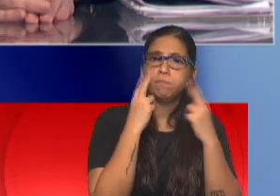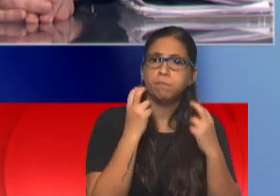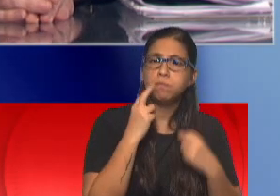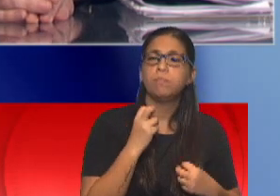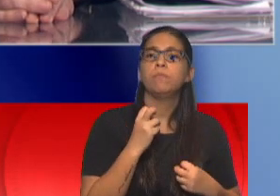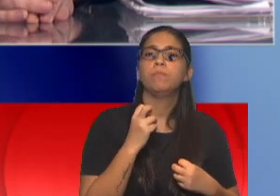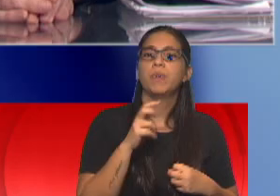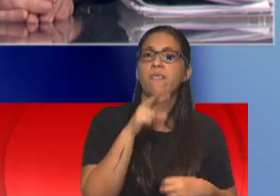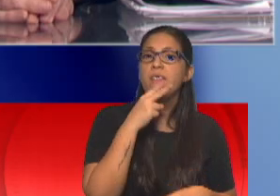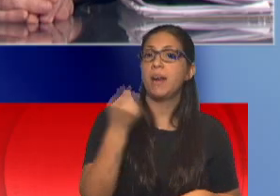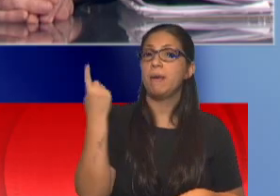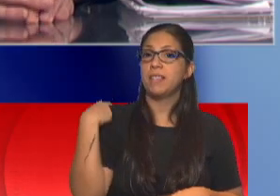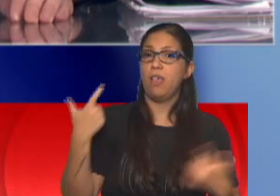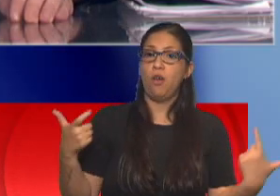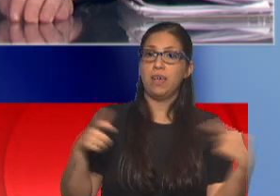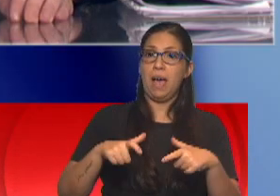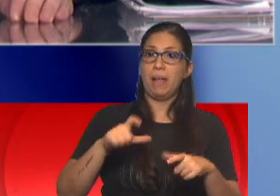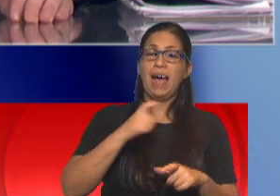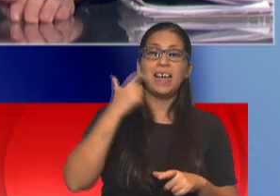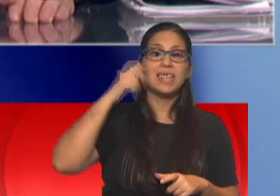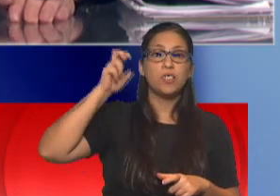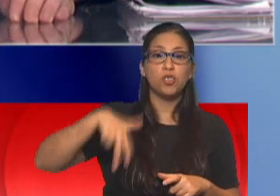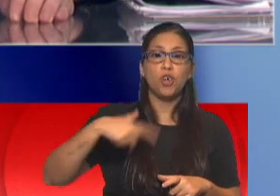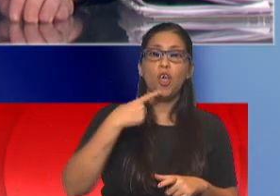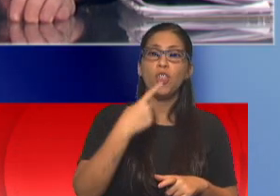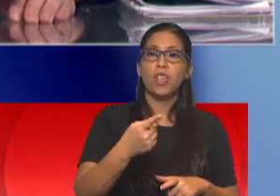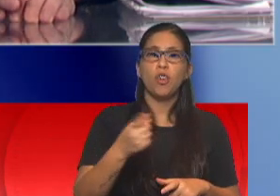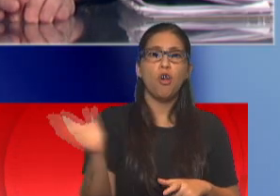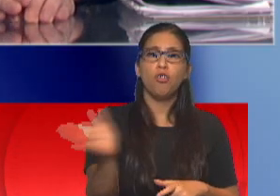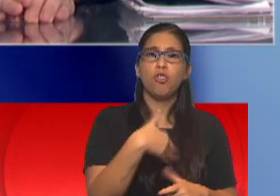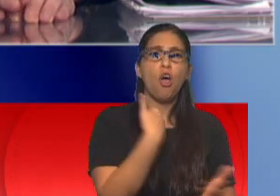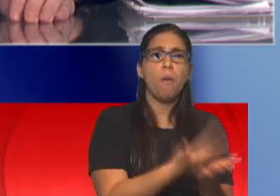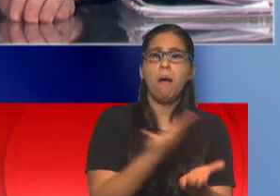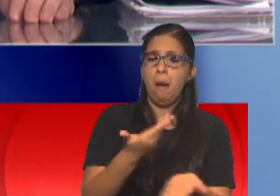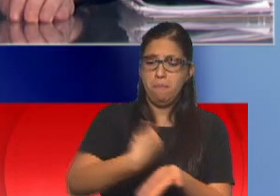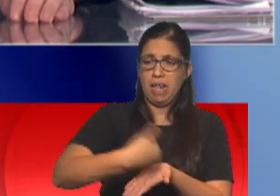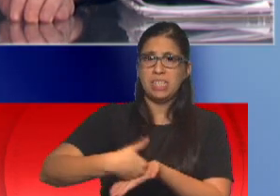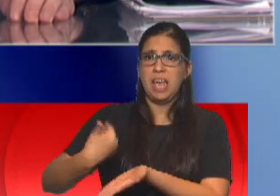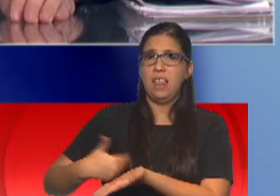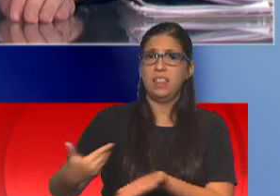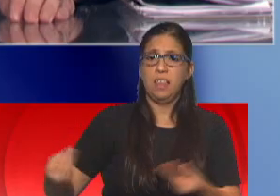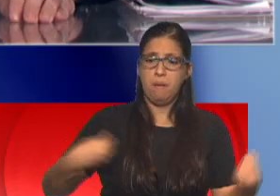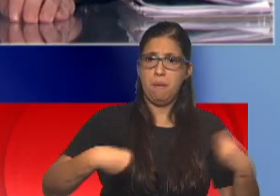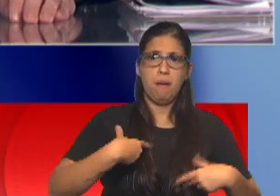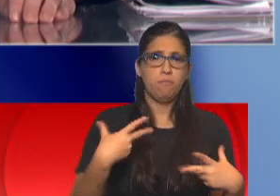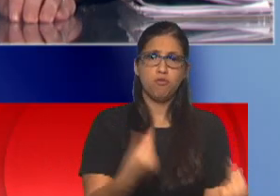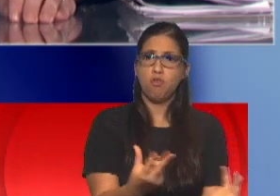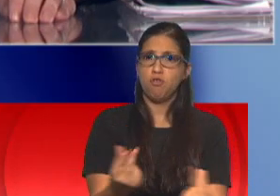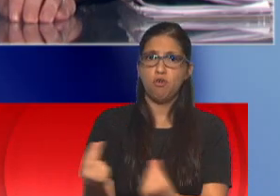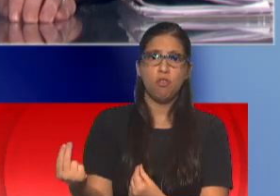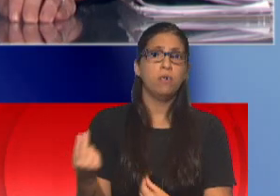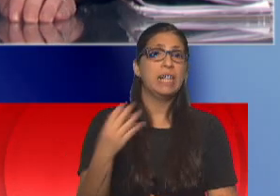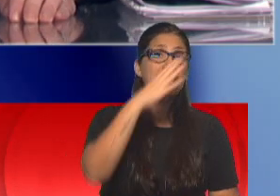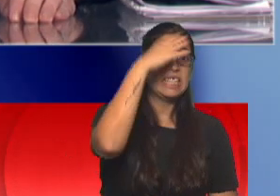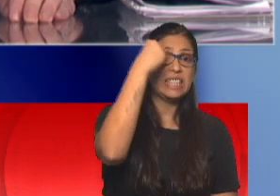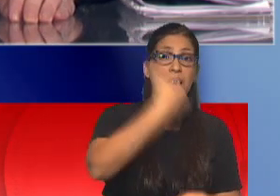pasado, la Cámara de Casación rechazó por inadmisibles todos los recursos presentados por todas las partes, no solamente de Cristina Fernández